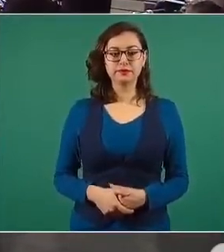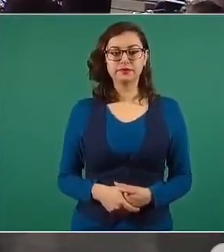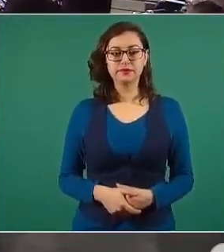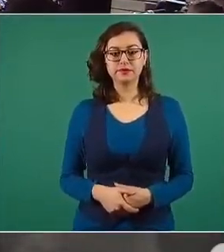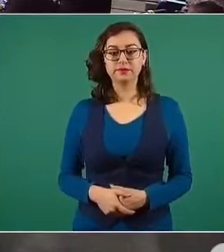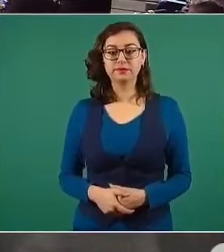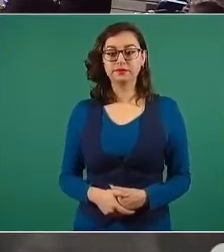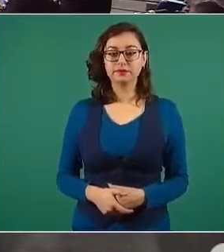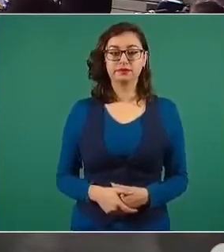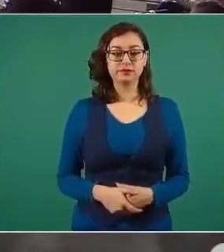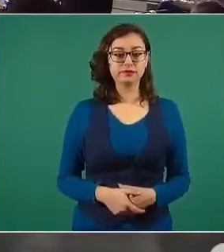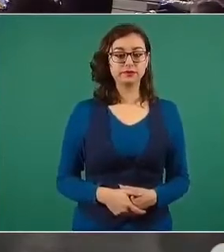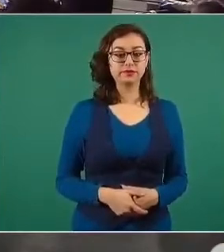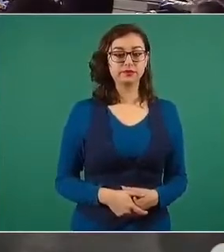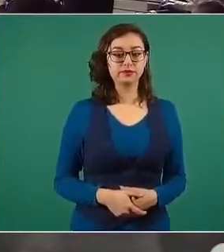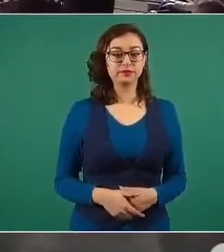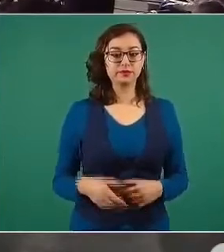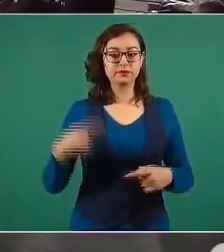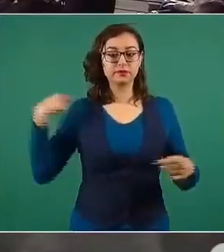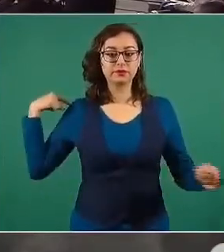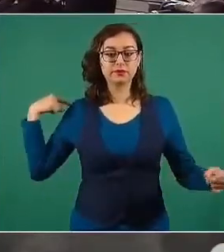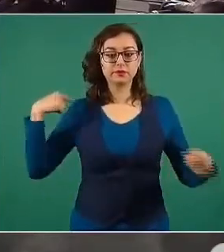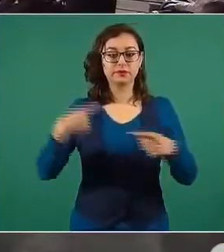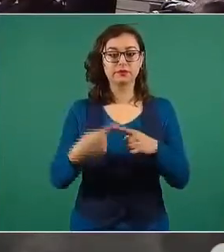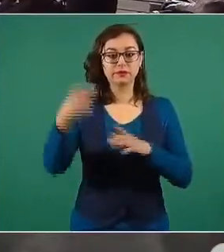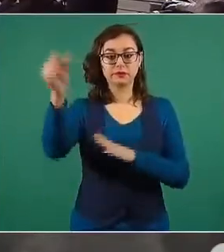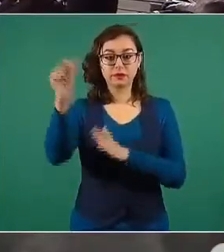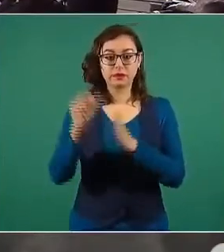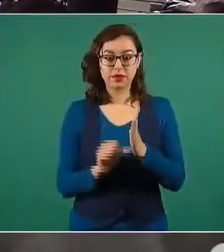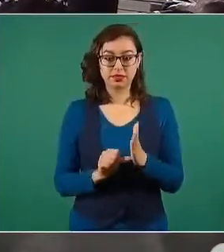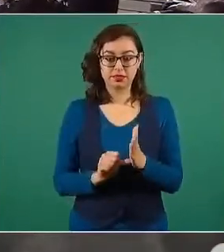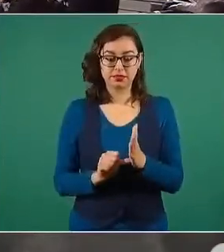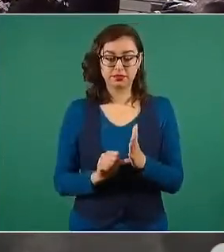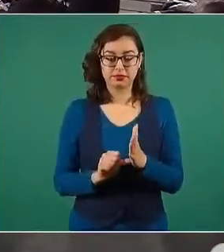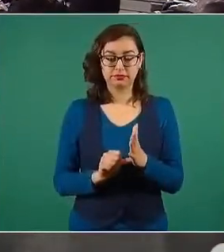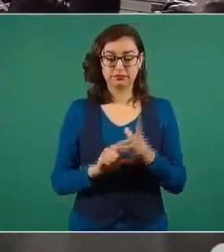En el mes, un estado,